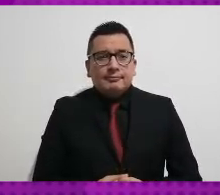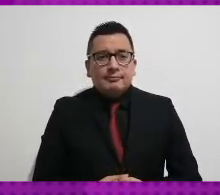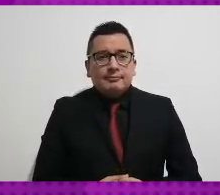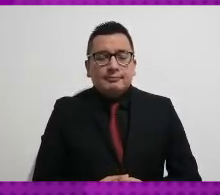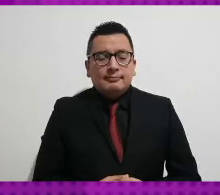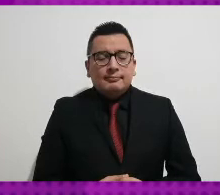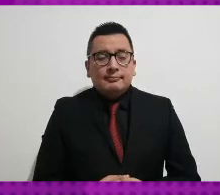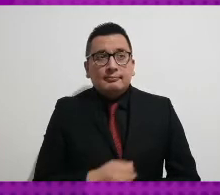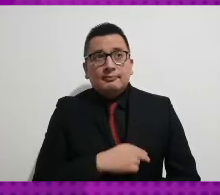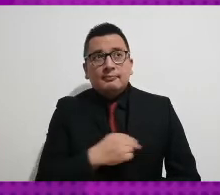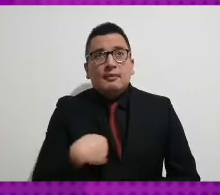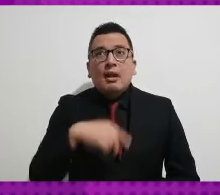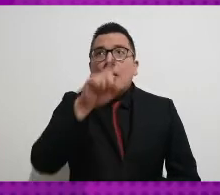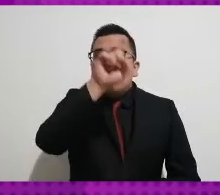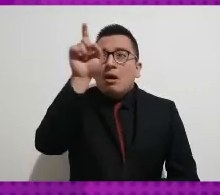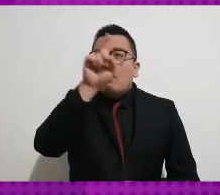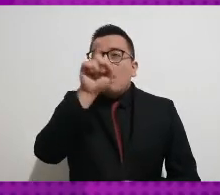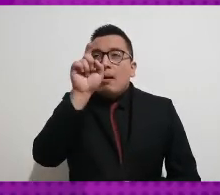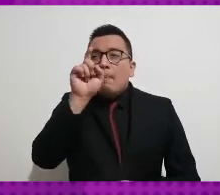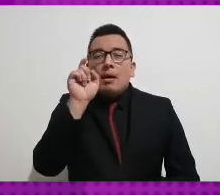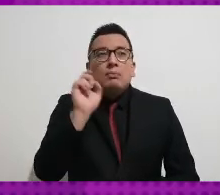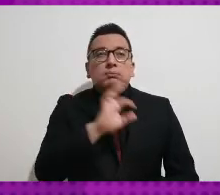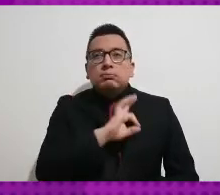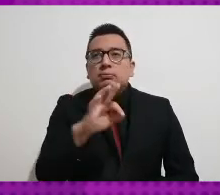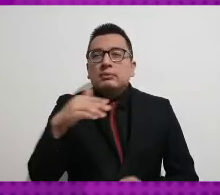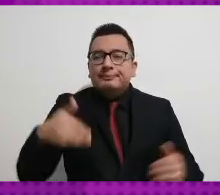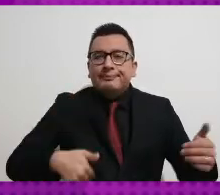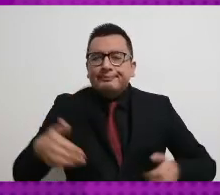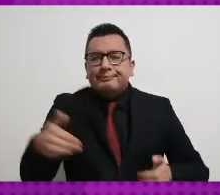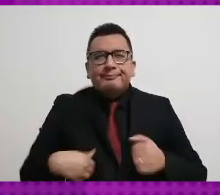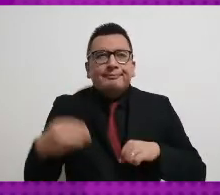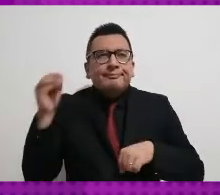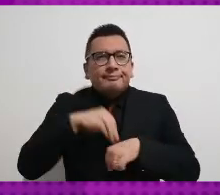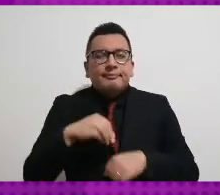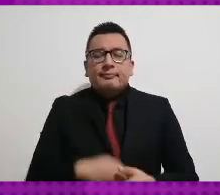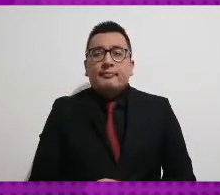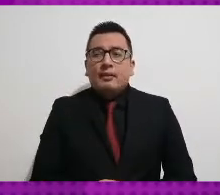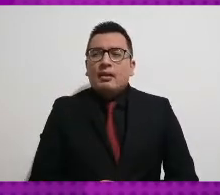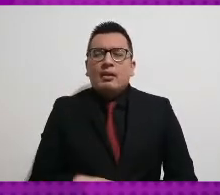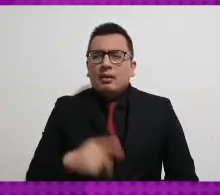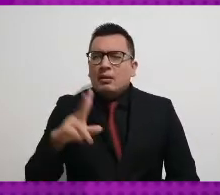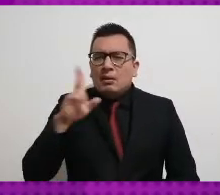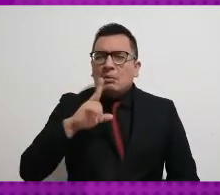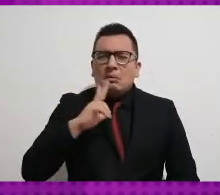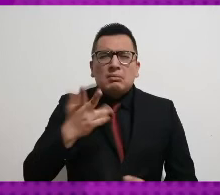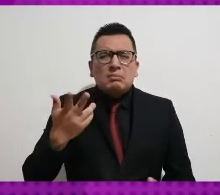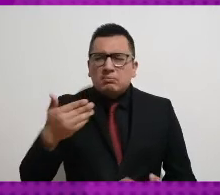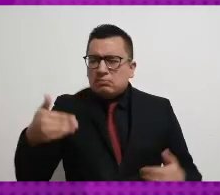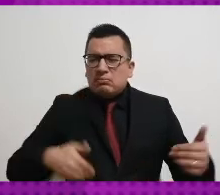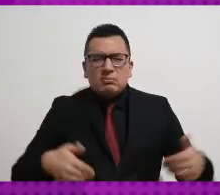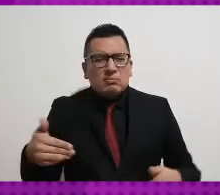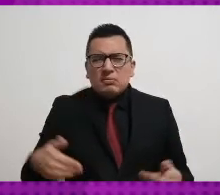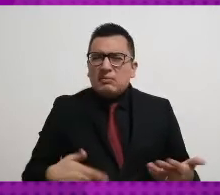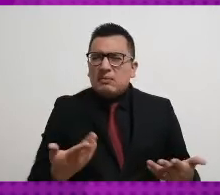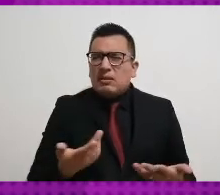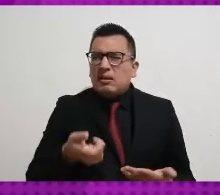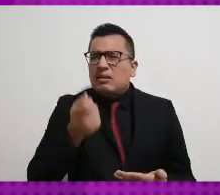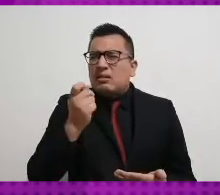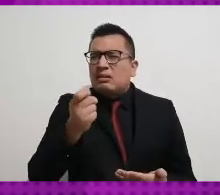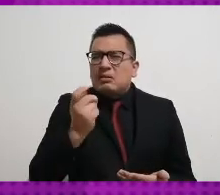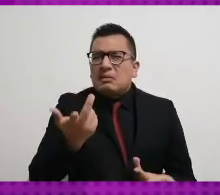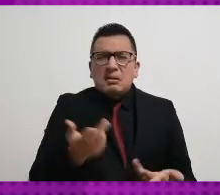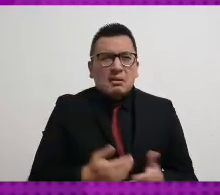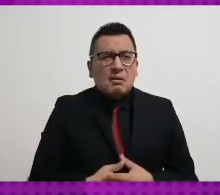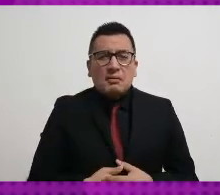Coahuila, irnos a este apartado y hacer nuestra queja o nuestra denuncia. ¿Qué tipo de quejas o denuncias son las que